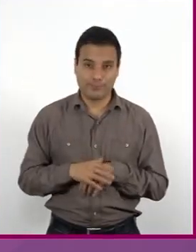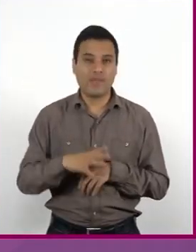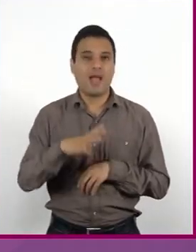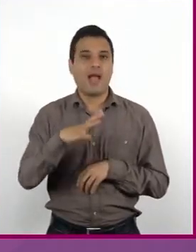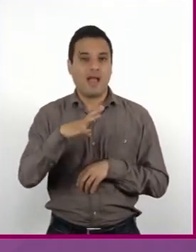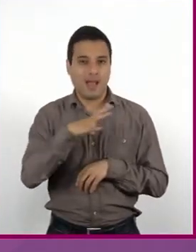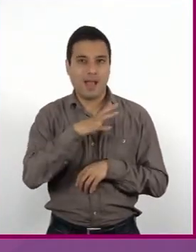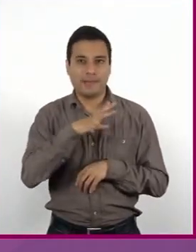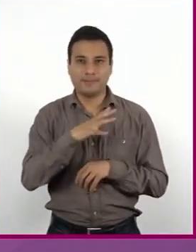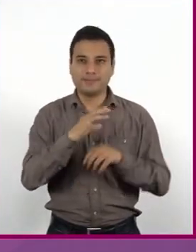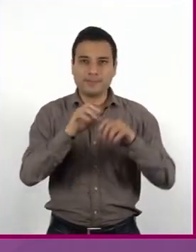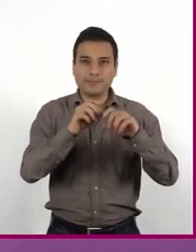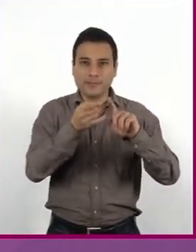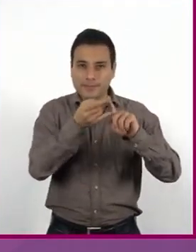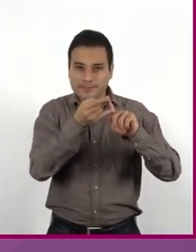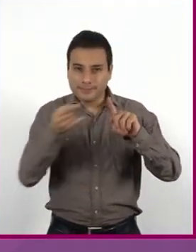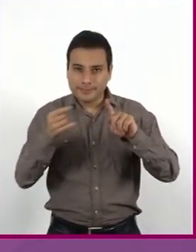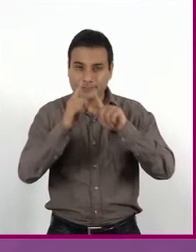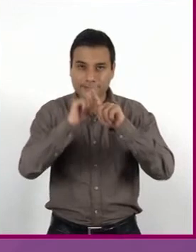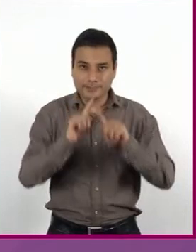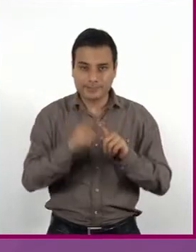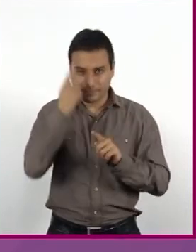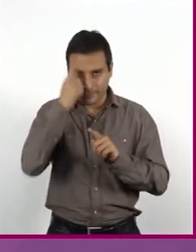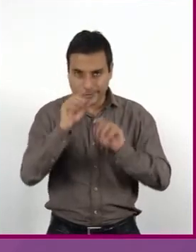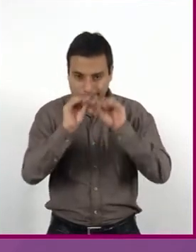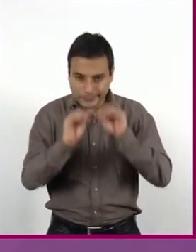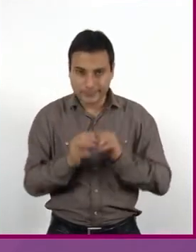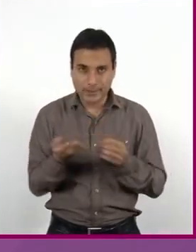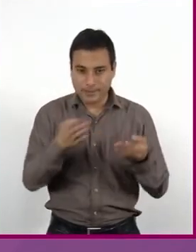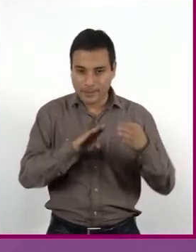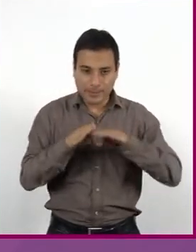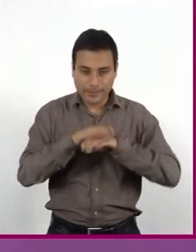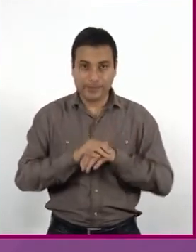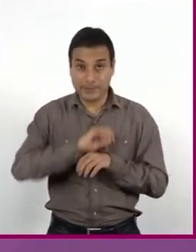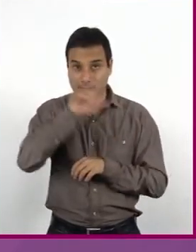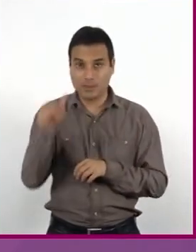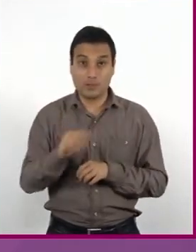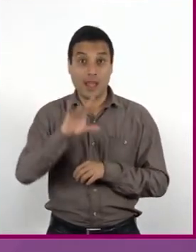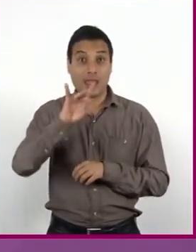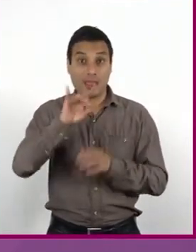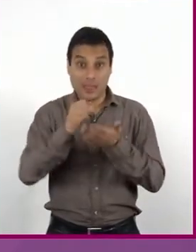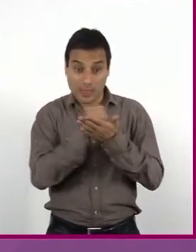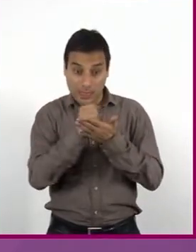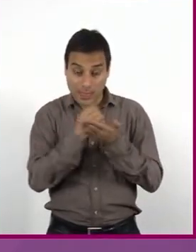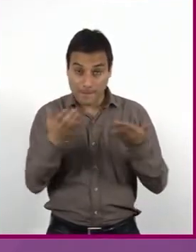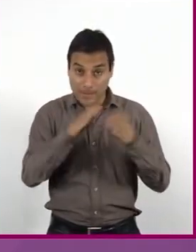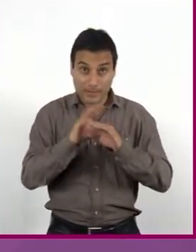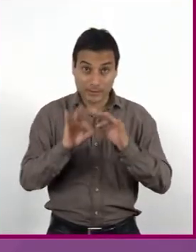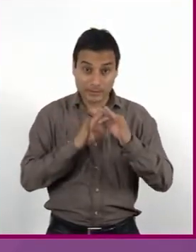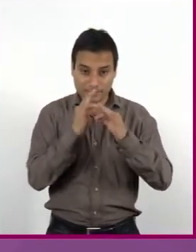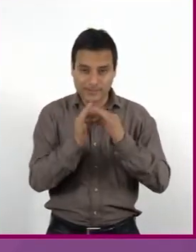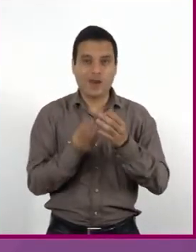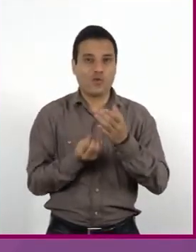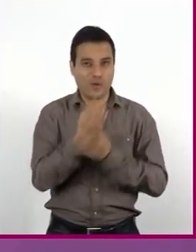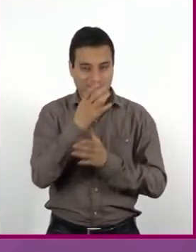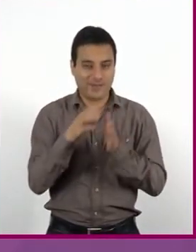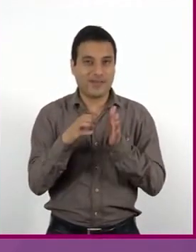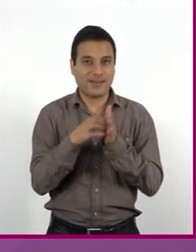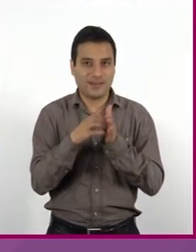caras. Al hacer los dobleces por las aristas y pegarlas en los lugares correspondientes, construimos la